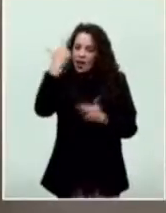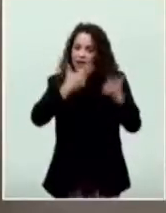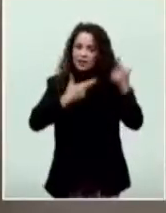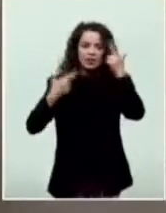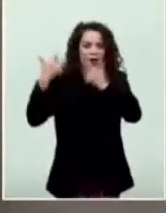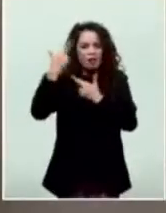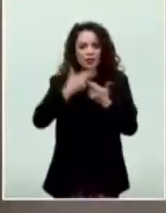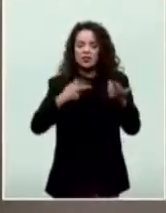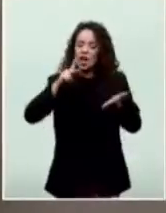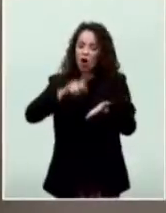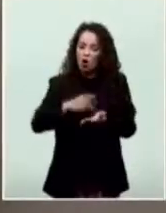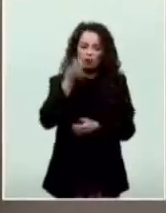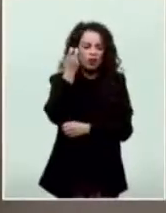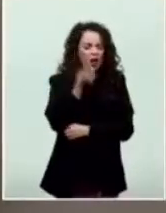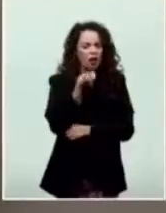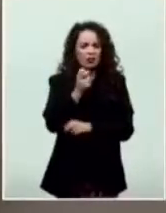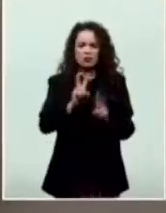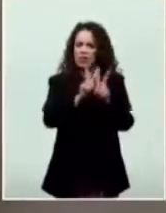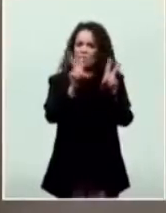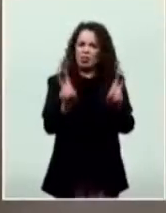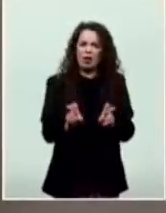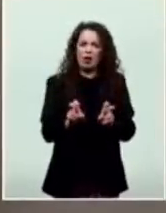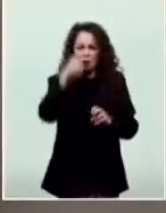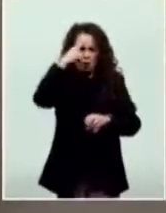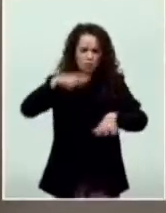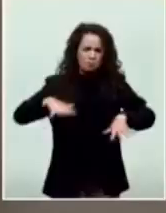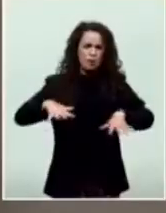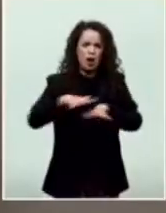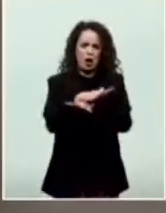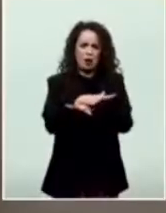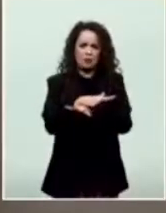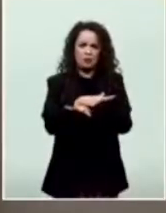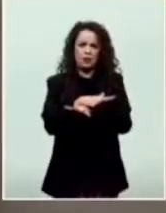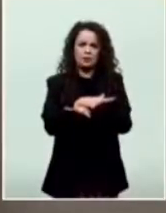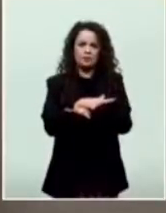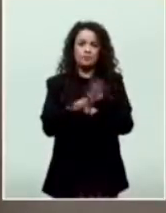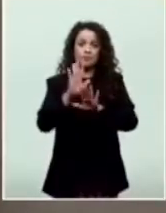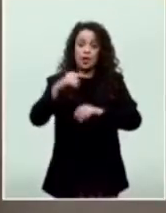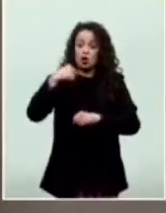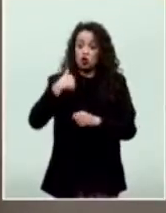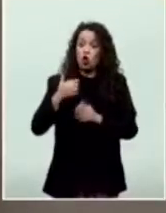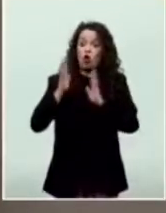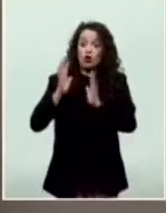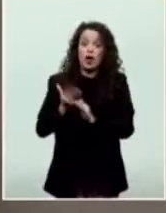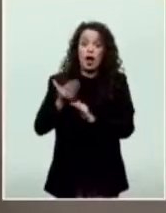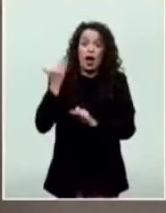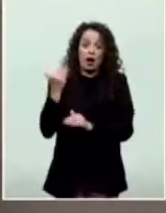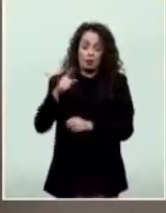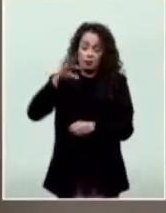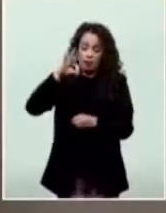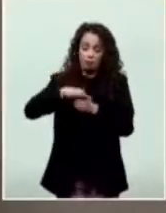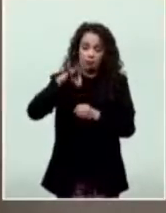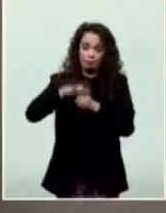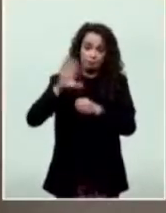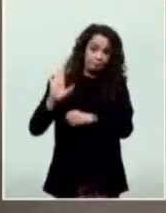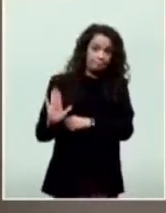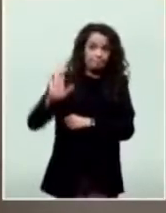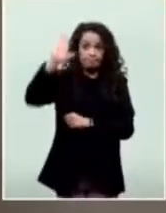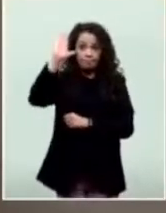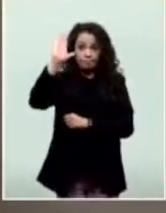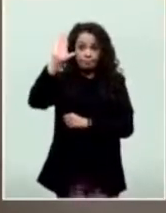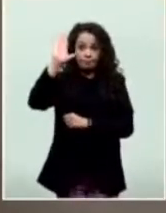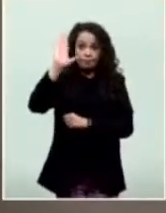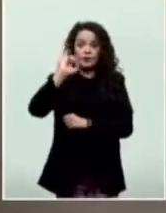esta prisión preventiva oficiosa. Y como yo ya he votado así en el pleno y en la sala, lo puedo decir, pero